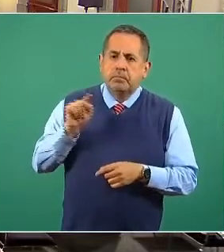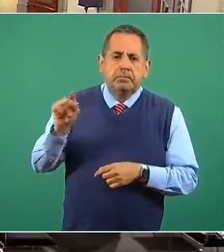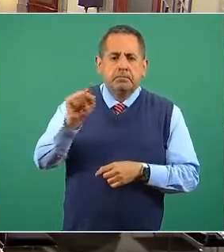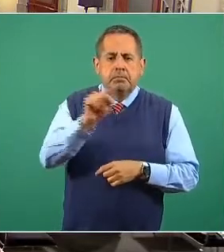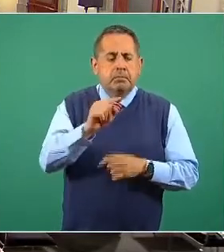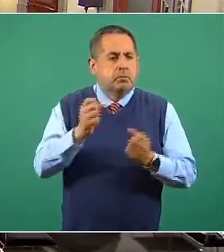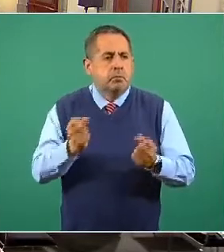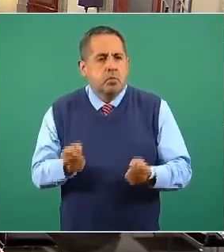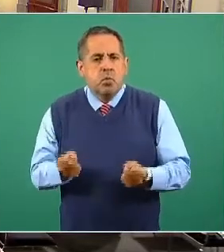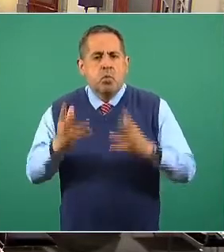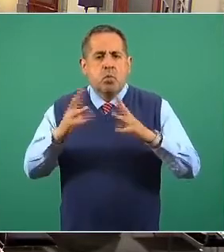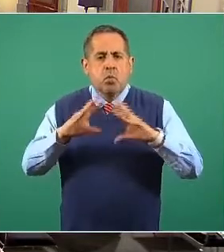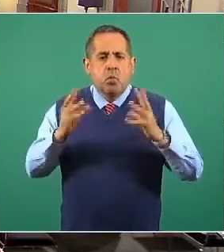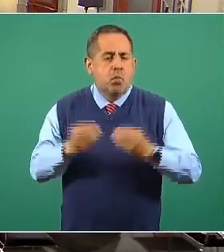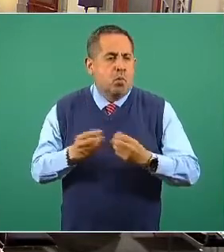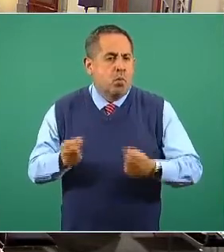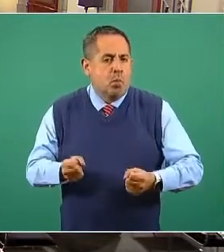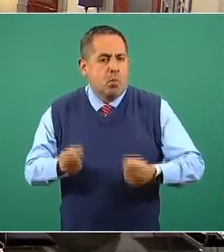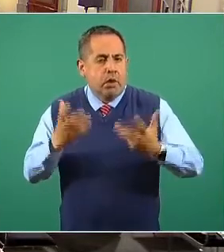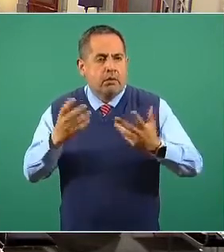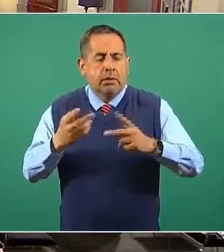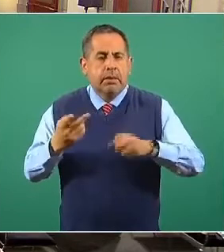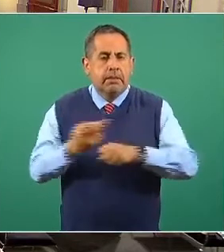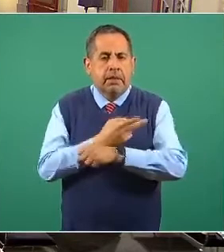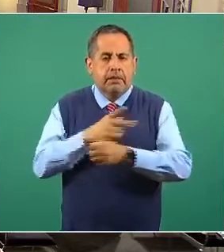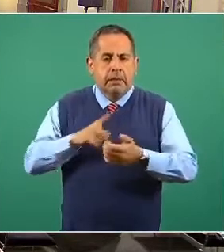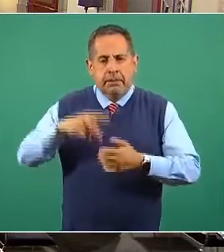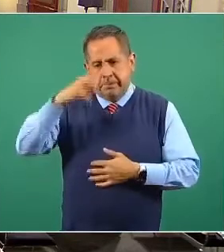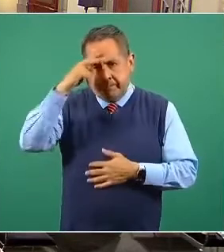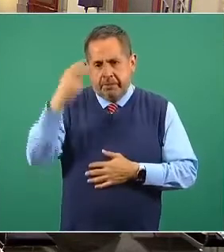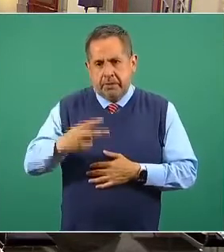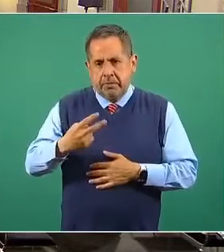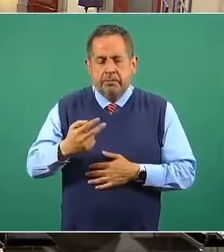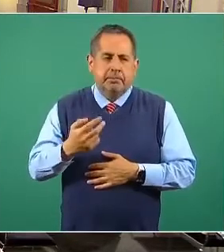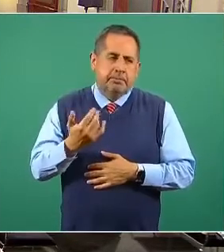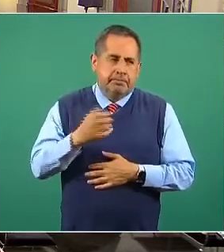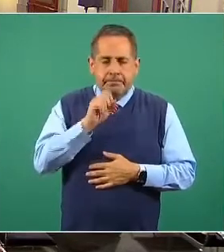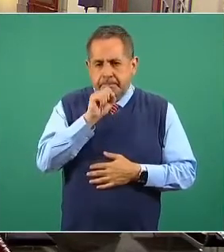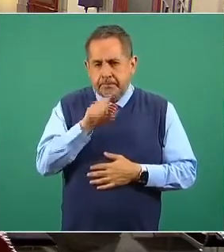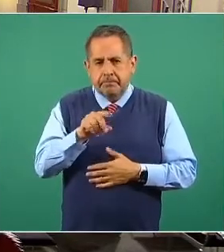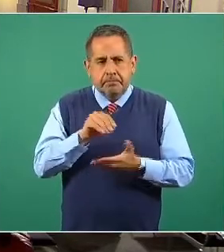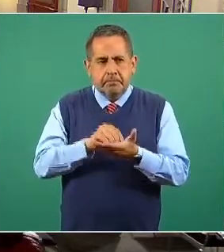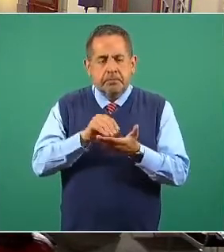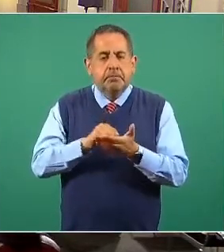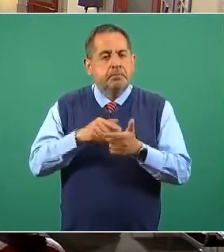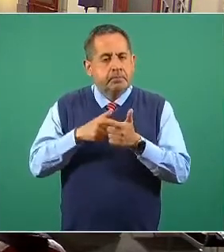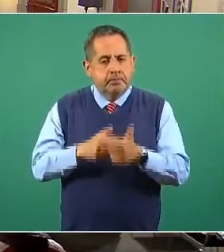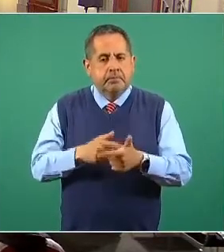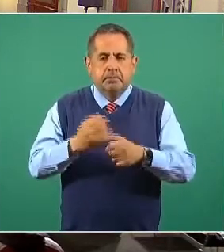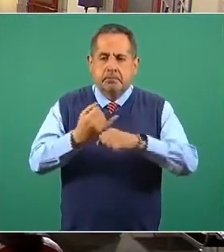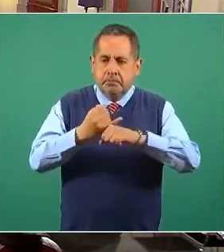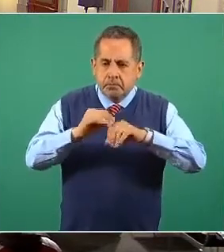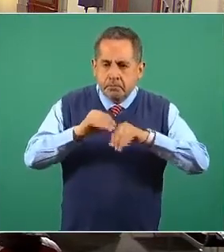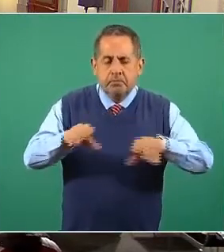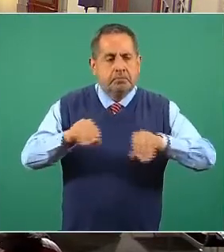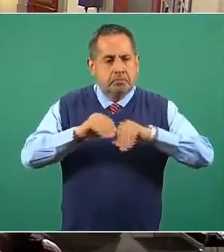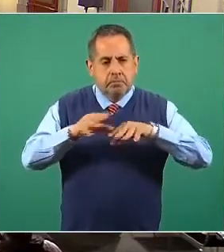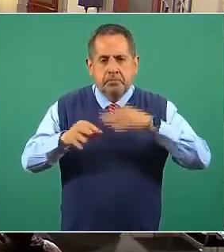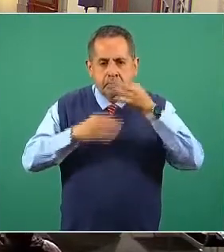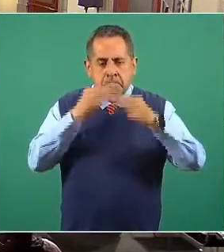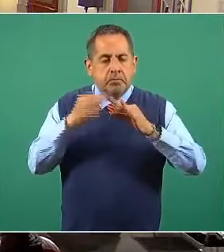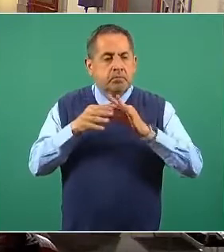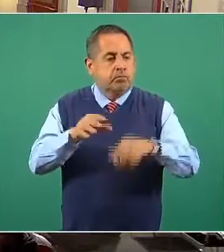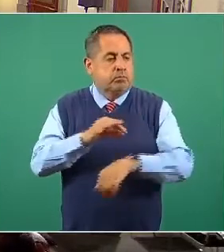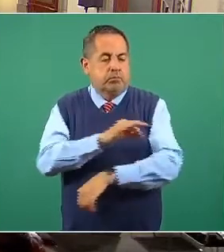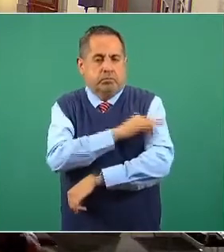evolución y el comportamiento de la epidemia en México y seguiremos con la información relevante en relación a vacunación